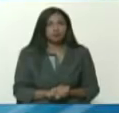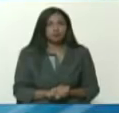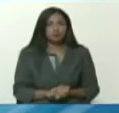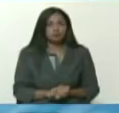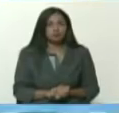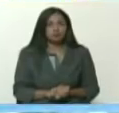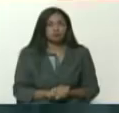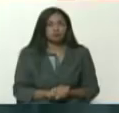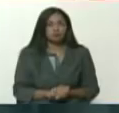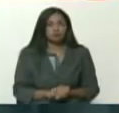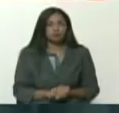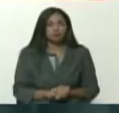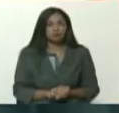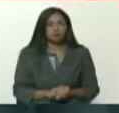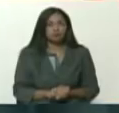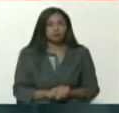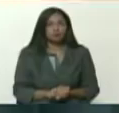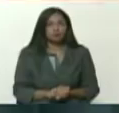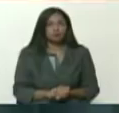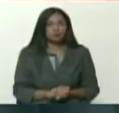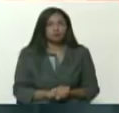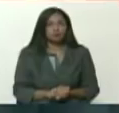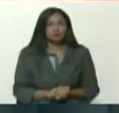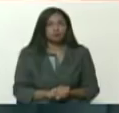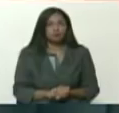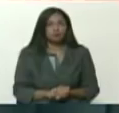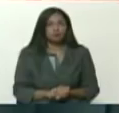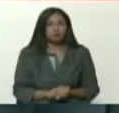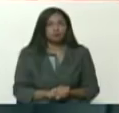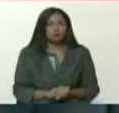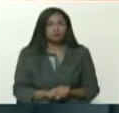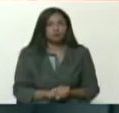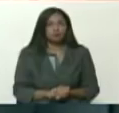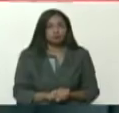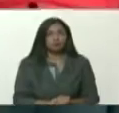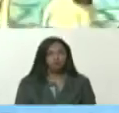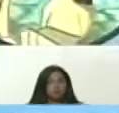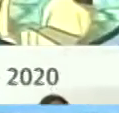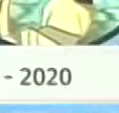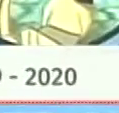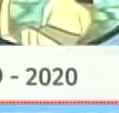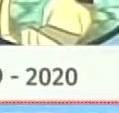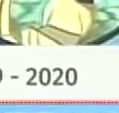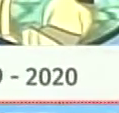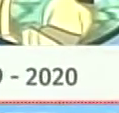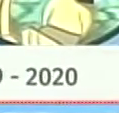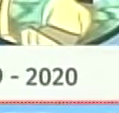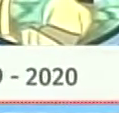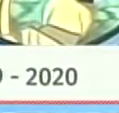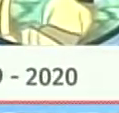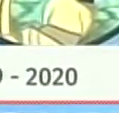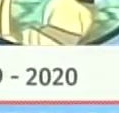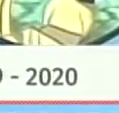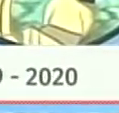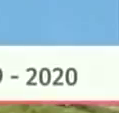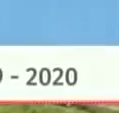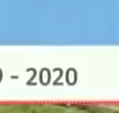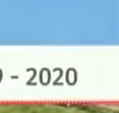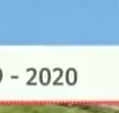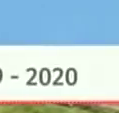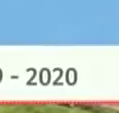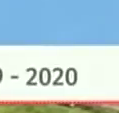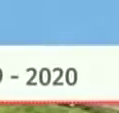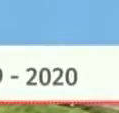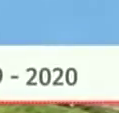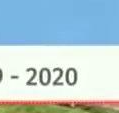Bueno, sí, presidente, aquí nos encontramos desde Puerto Ayacucho, estado Amazonas. Bienvenido, presidente. Presente